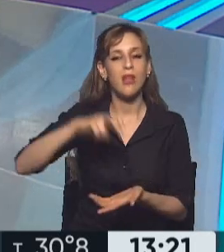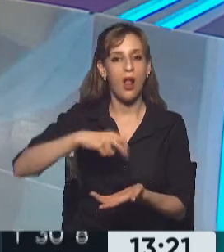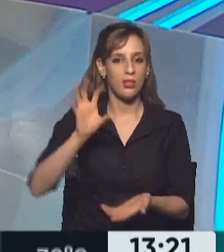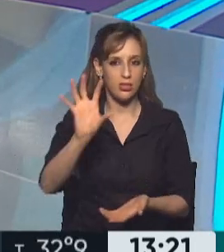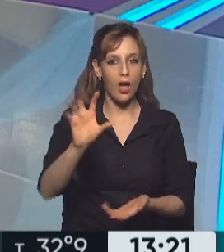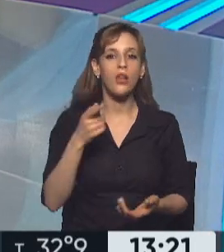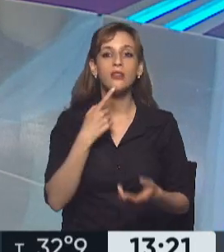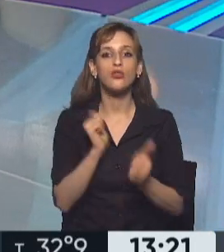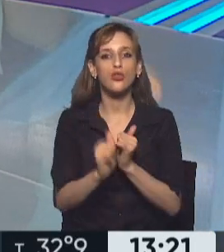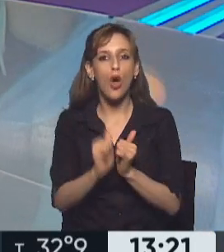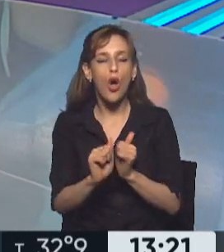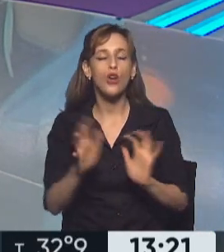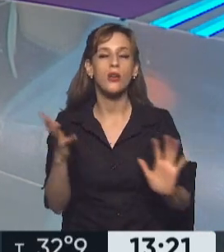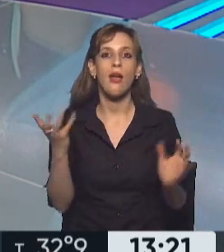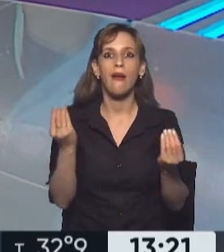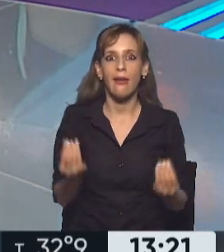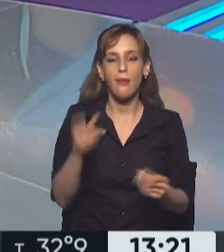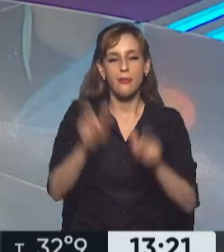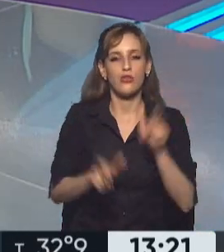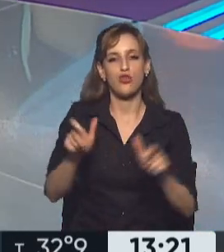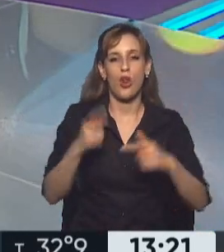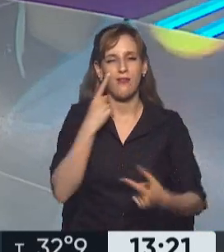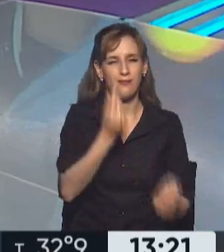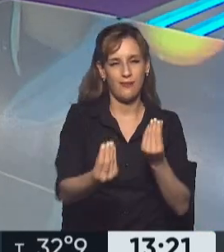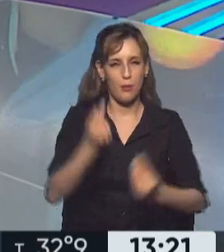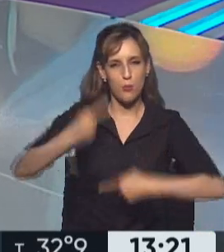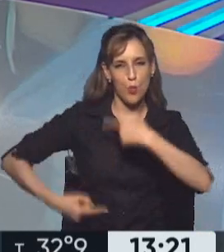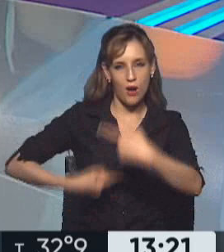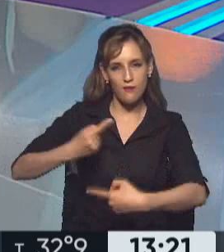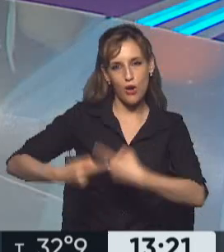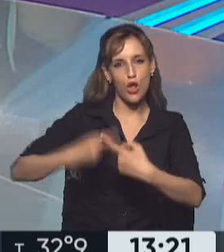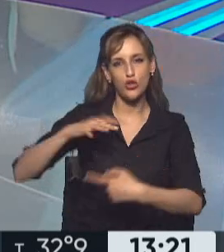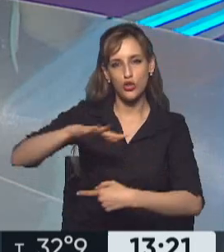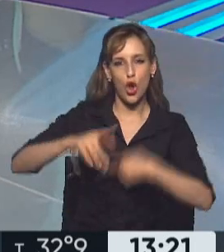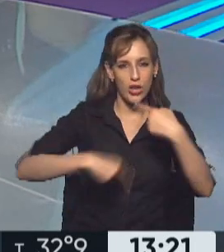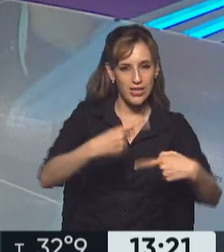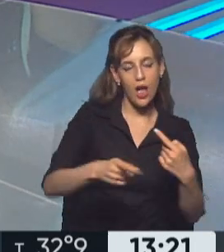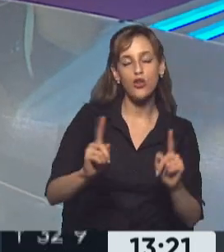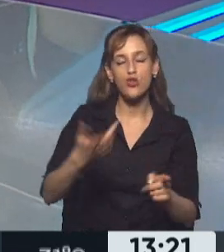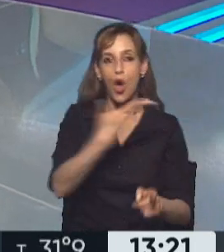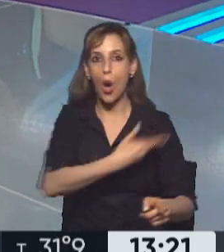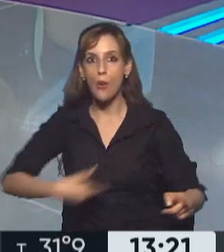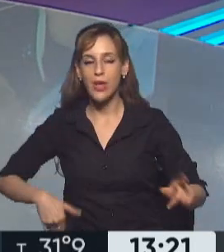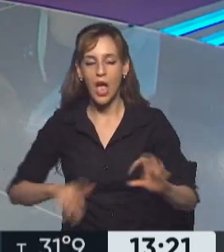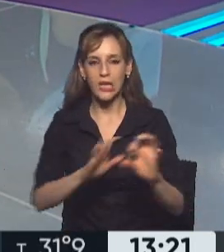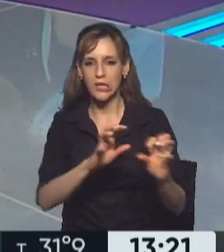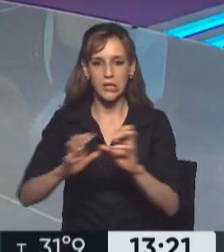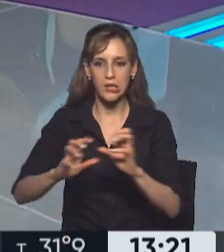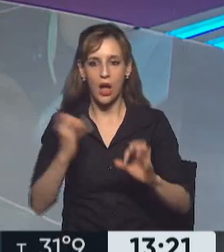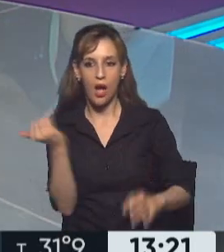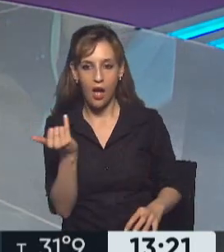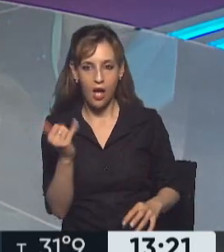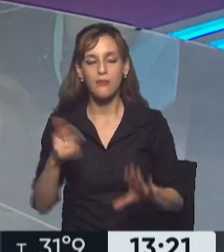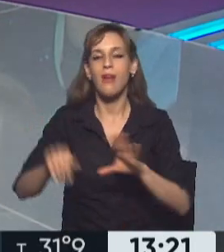historia de tensiones entre habitantes de pueblos originarios y gobiernos y funcionarios locales. Y lo hace desde una perspectiva